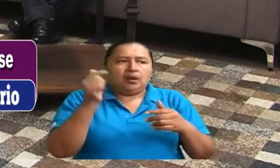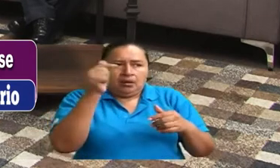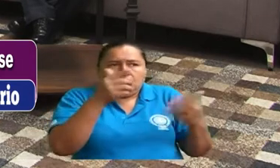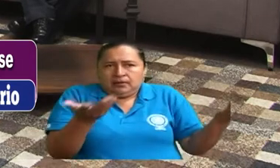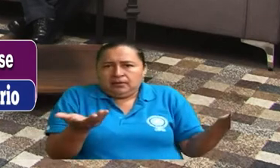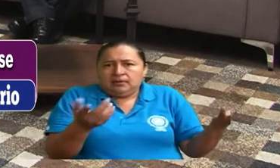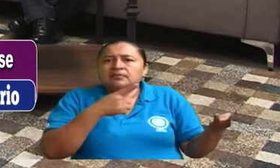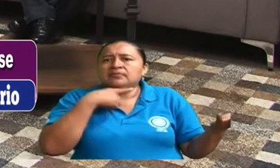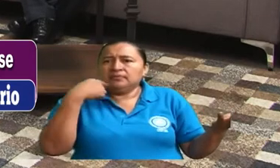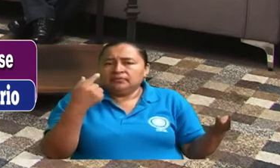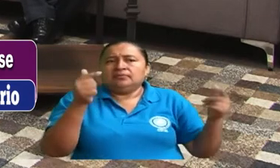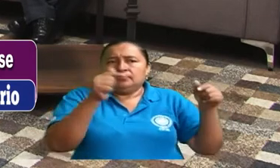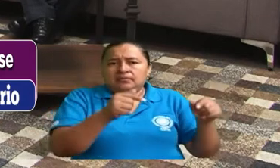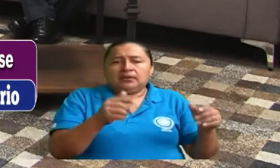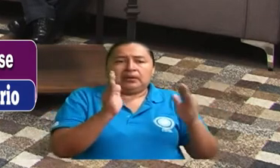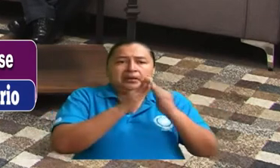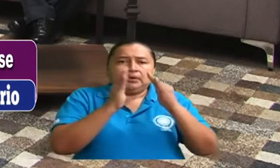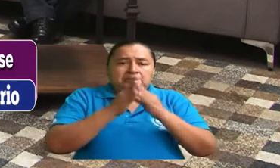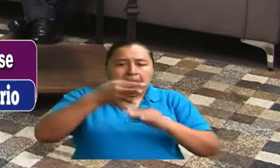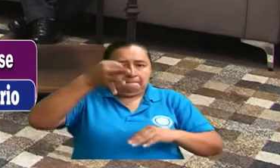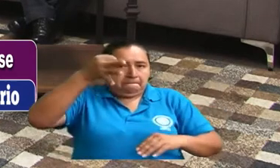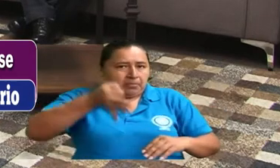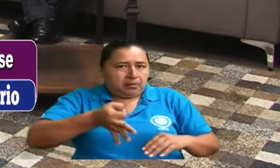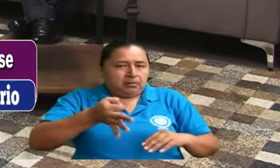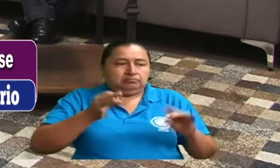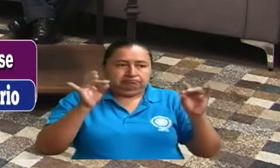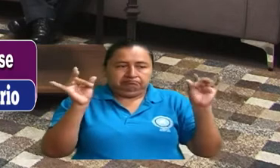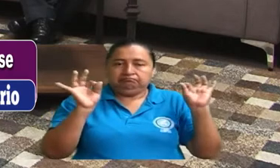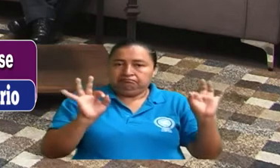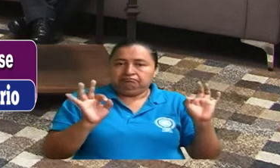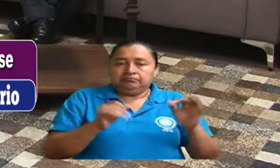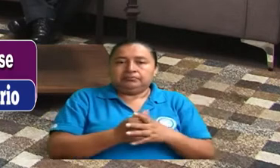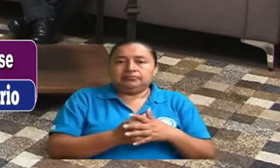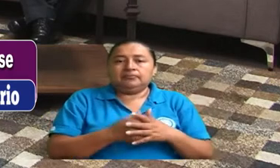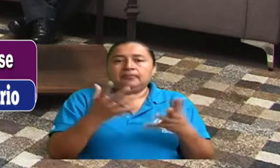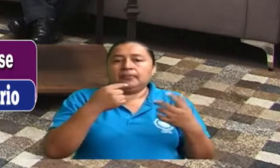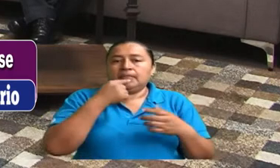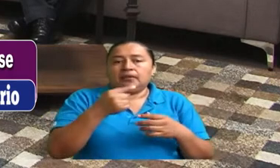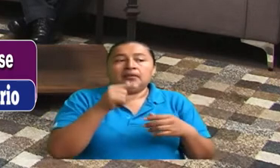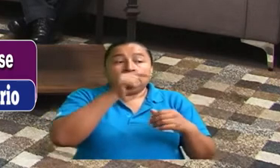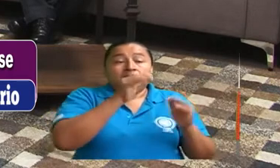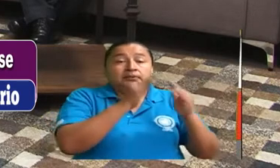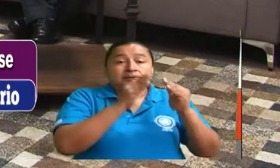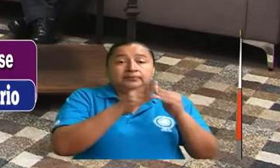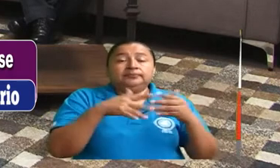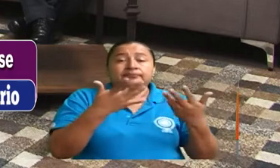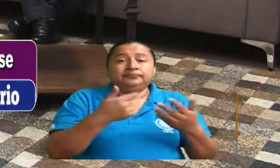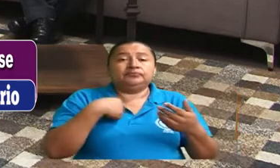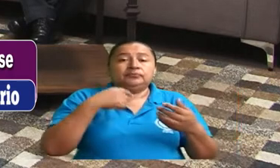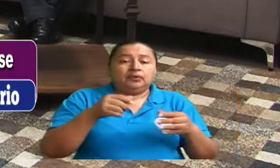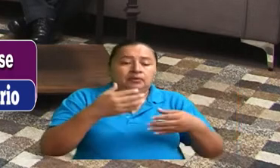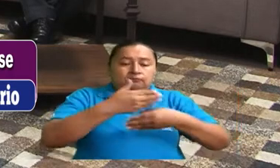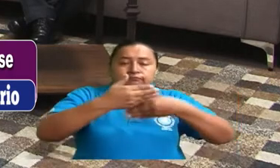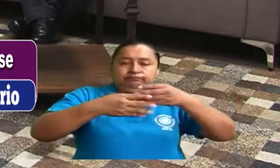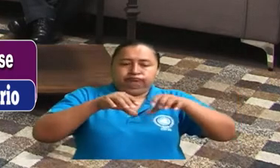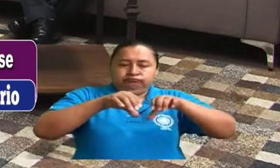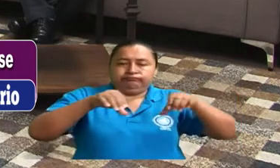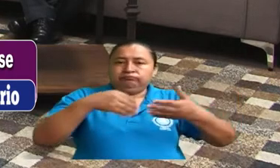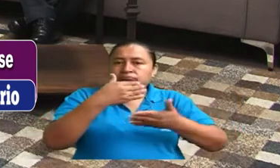la verdad, brother, y son casas de calidad, pues, quiero decirte, pues, ¿entendés? Son casas que de bloque, pues,